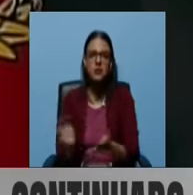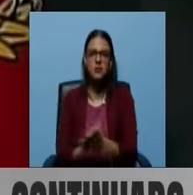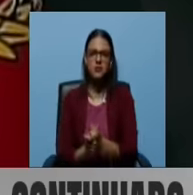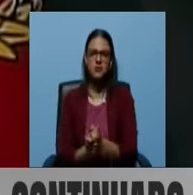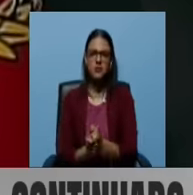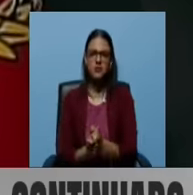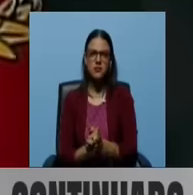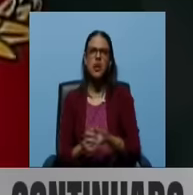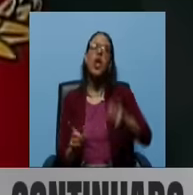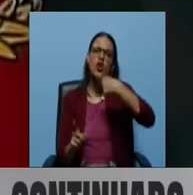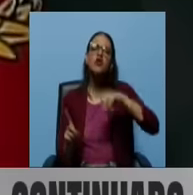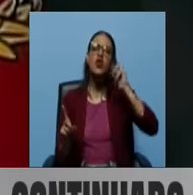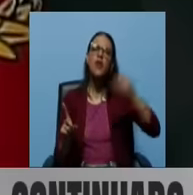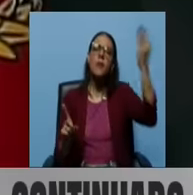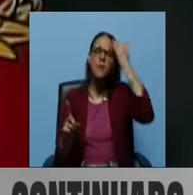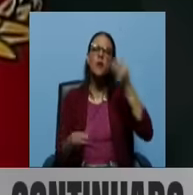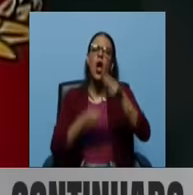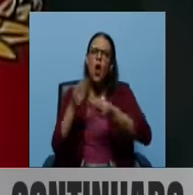Nosotros tenemos que saber cómo son.